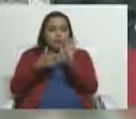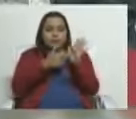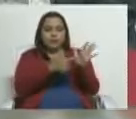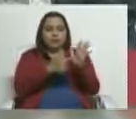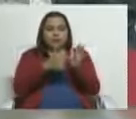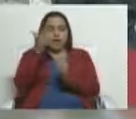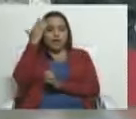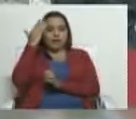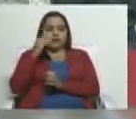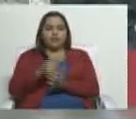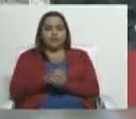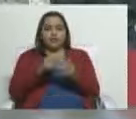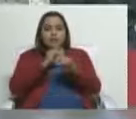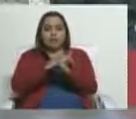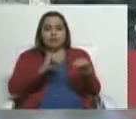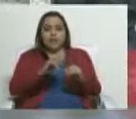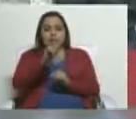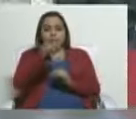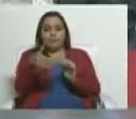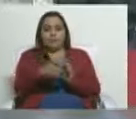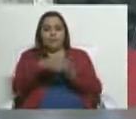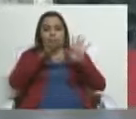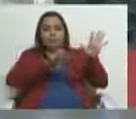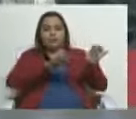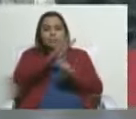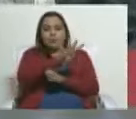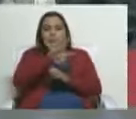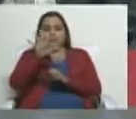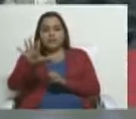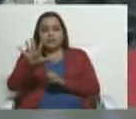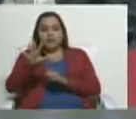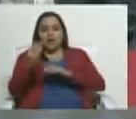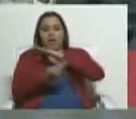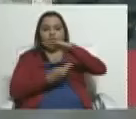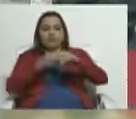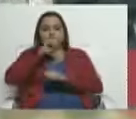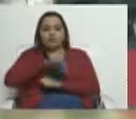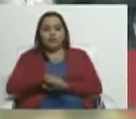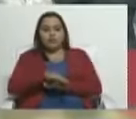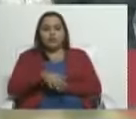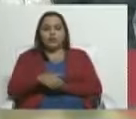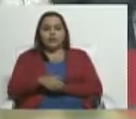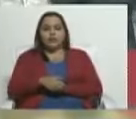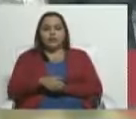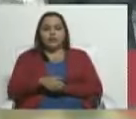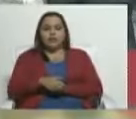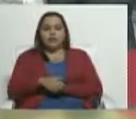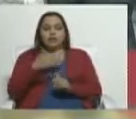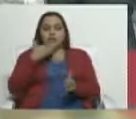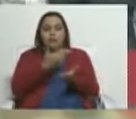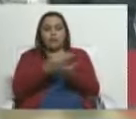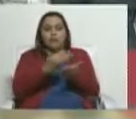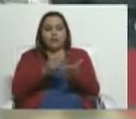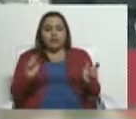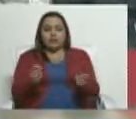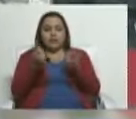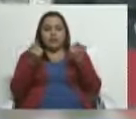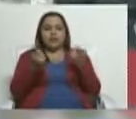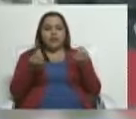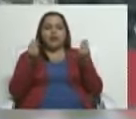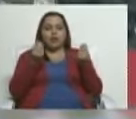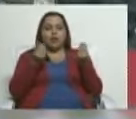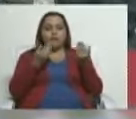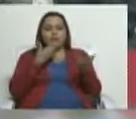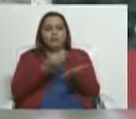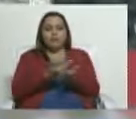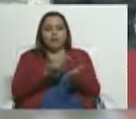bien lo señalas, de que finaliza en 1945, las raíces históricas del fascismo. El neofascismo plantea el rescate. ¿En qué momento lo plantea? Entre